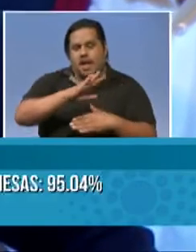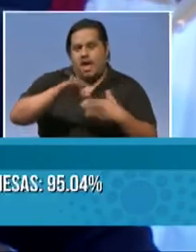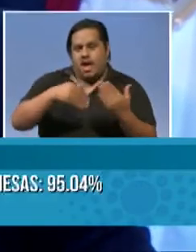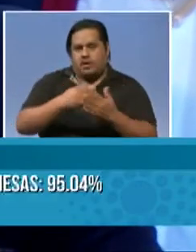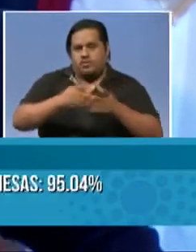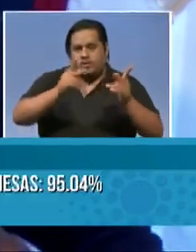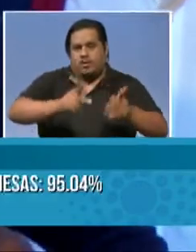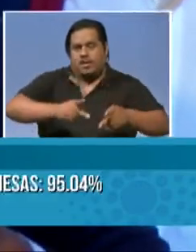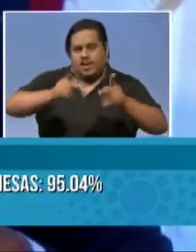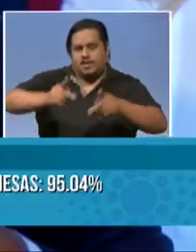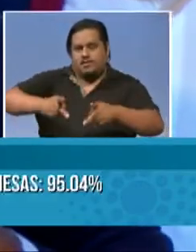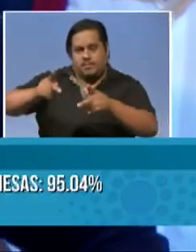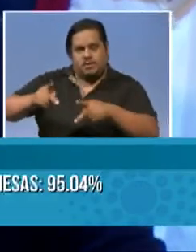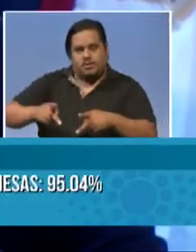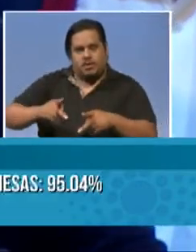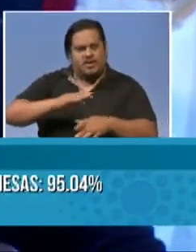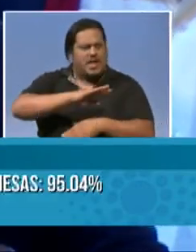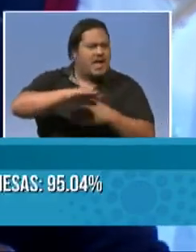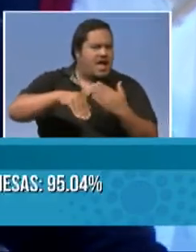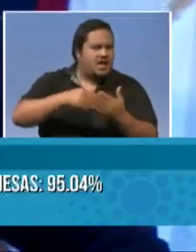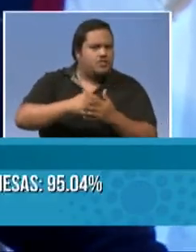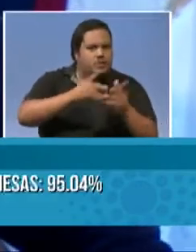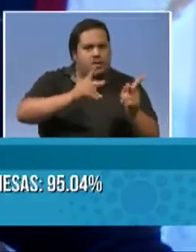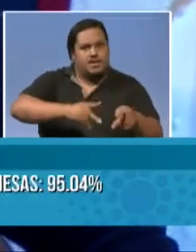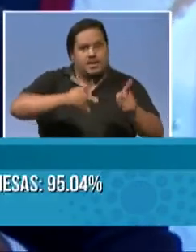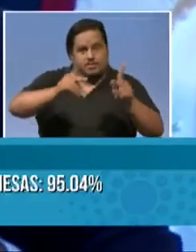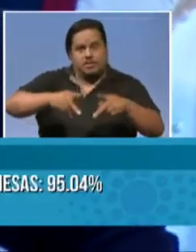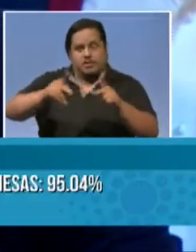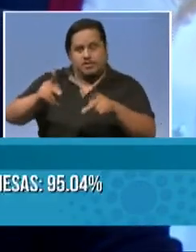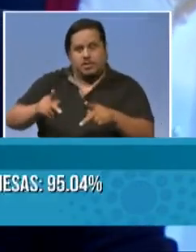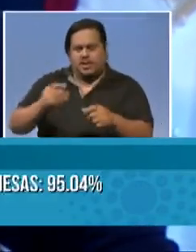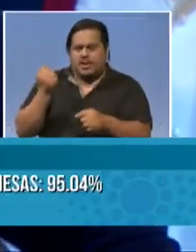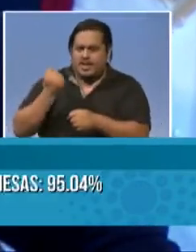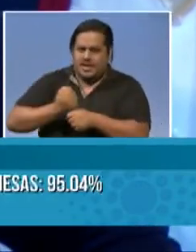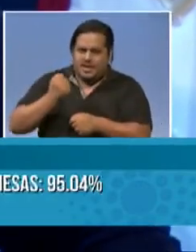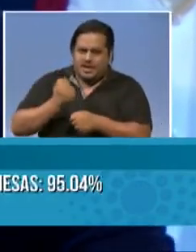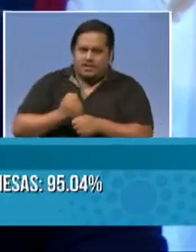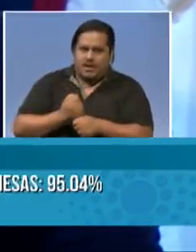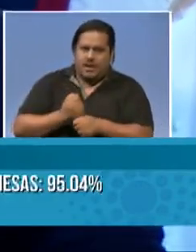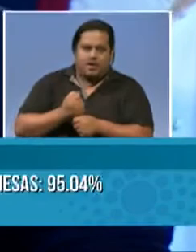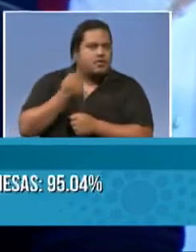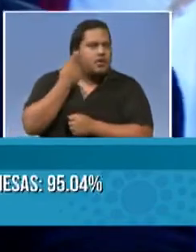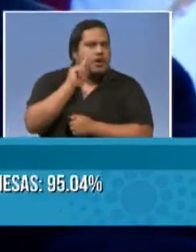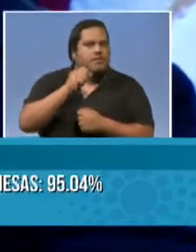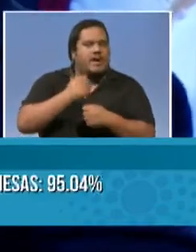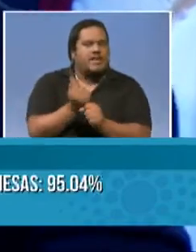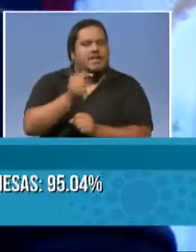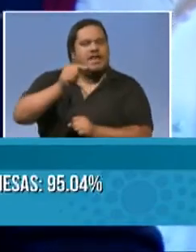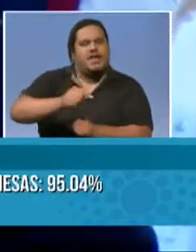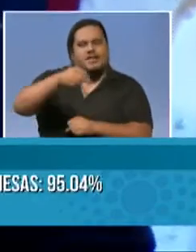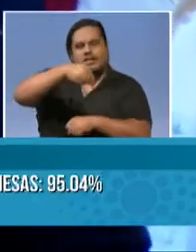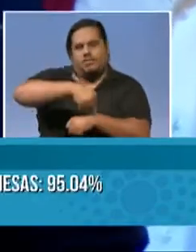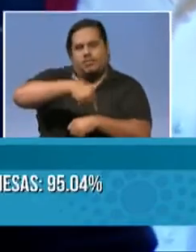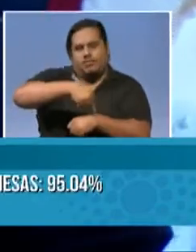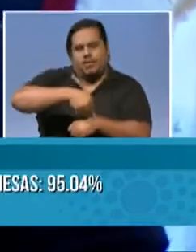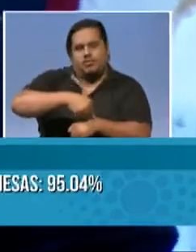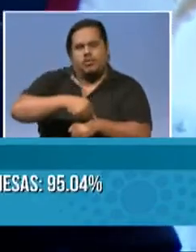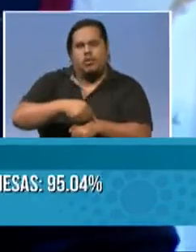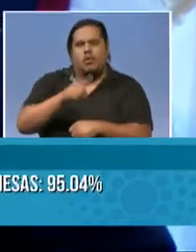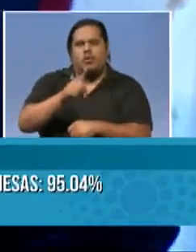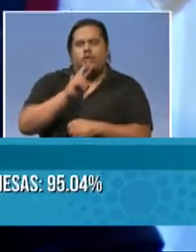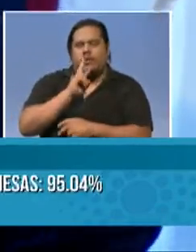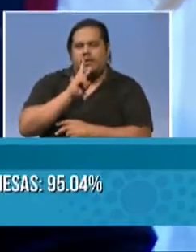todas las personas. A todas las personas que trabajaron para hacer este momento una